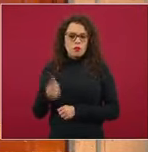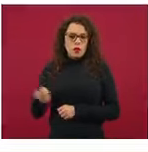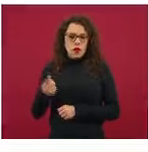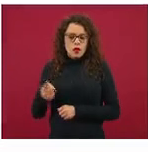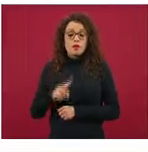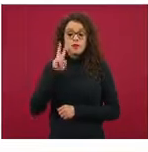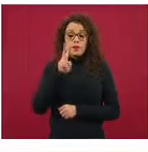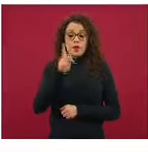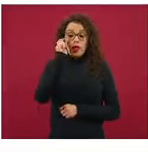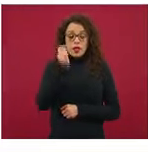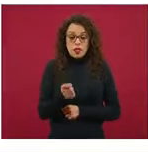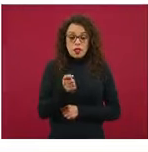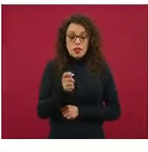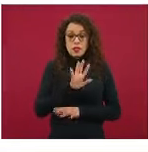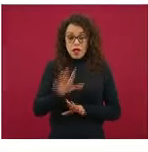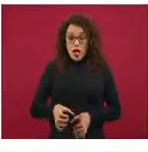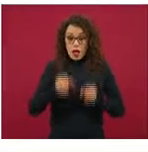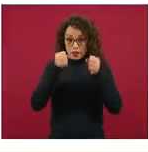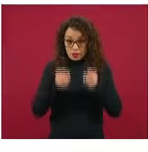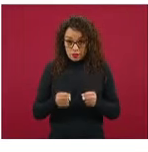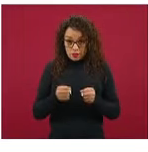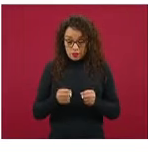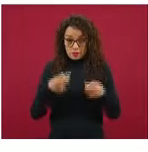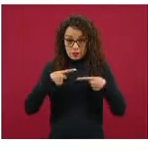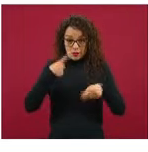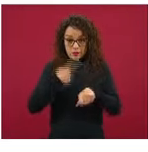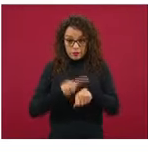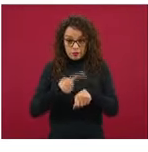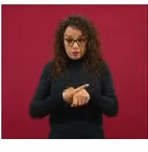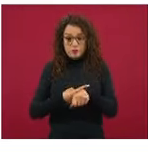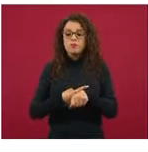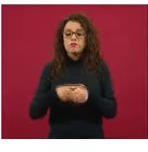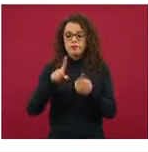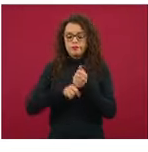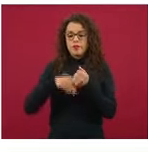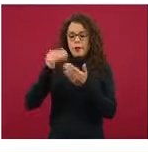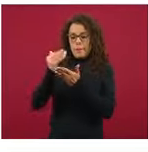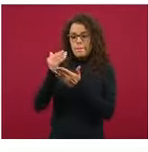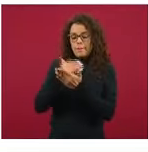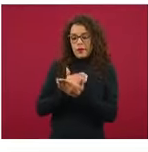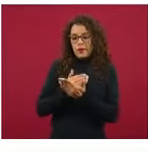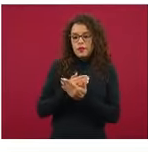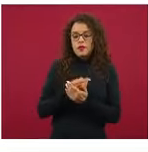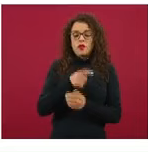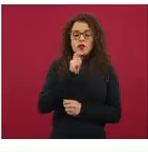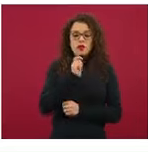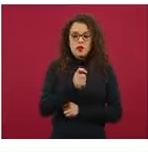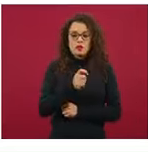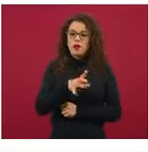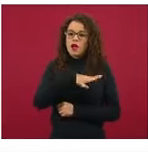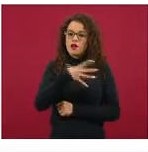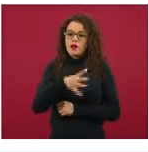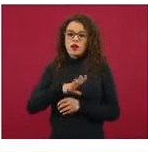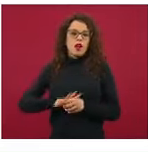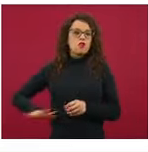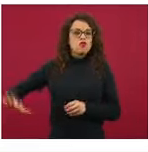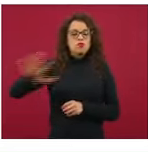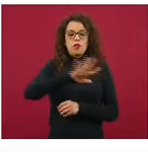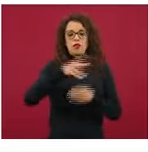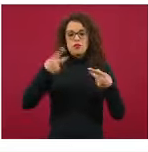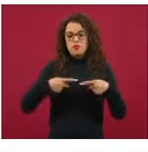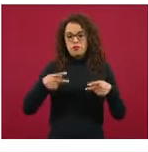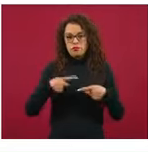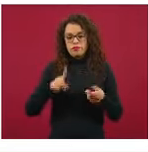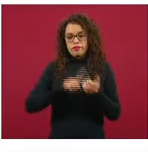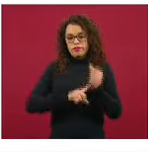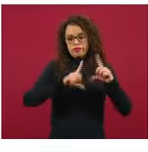ocurrido en los casos confirmados, pues son menores que las que hemos observado en poblaciones, en la población general o en la